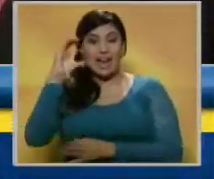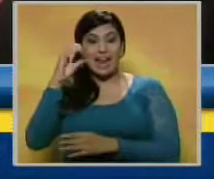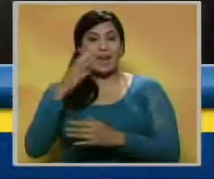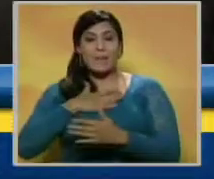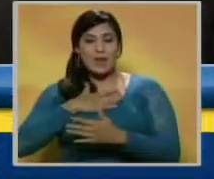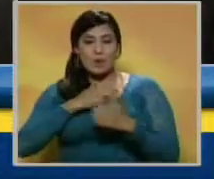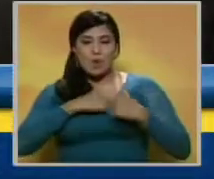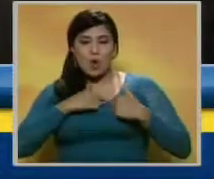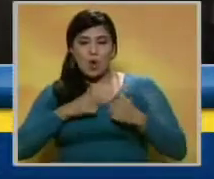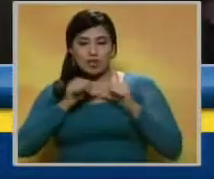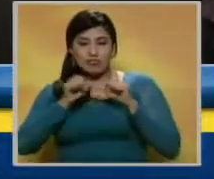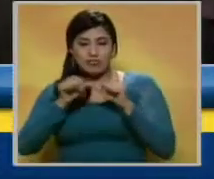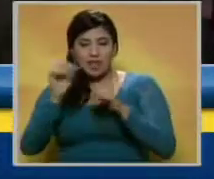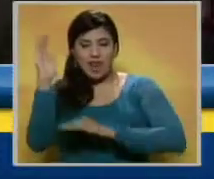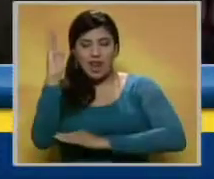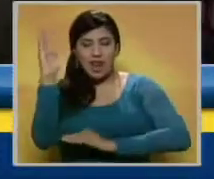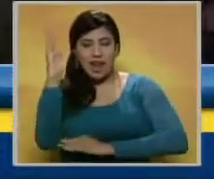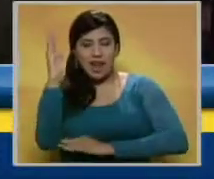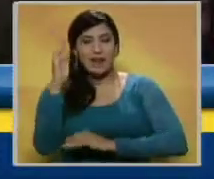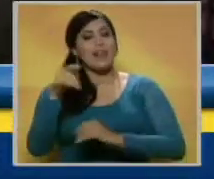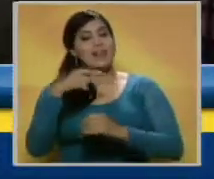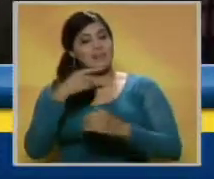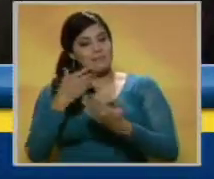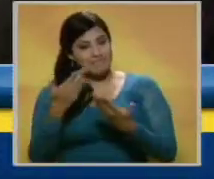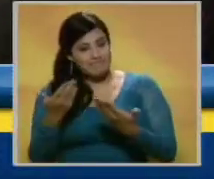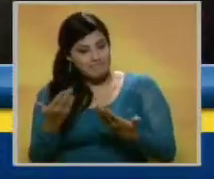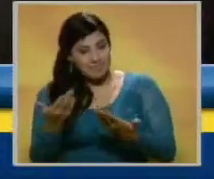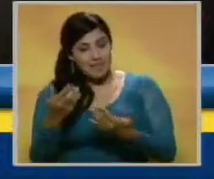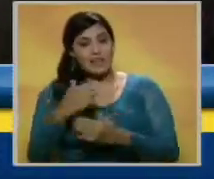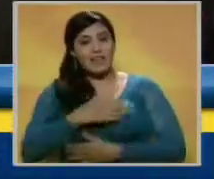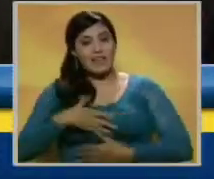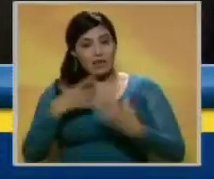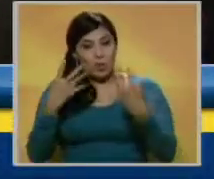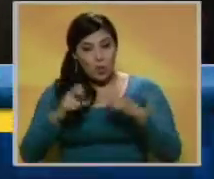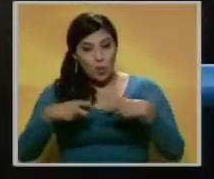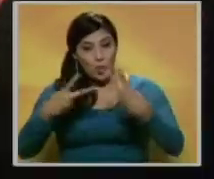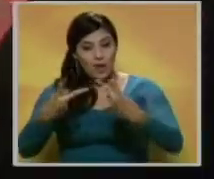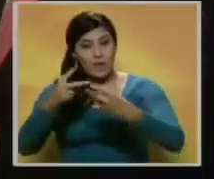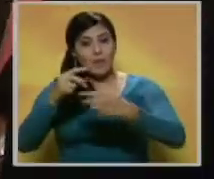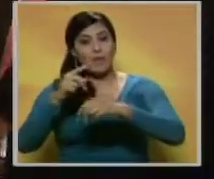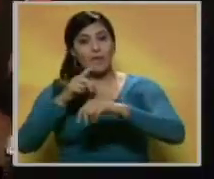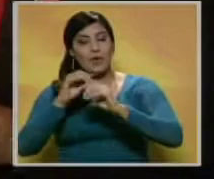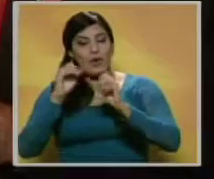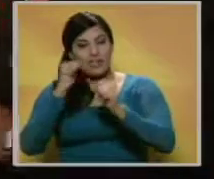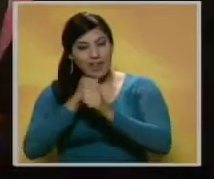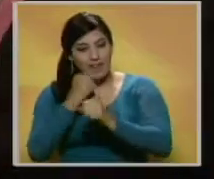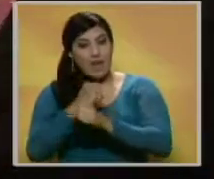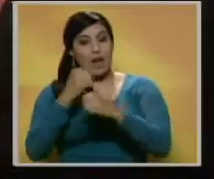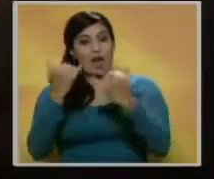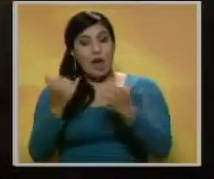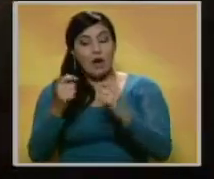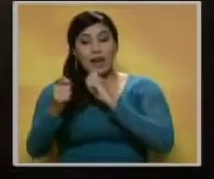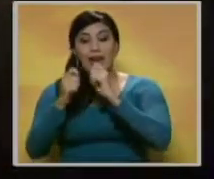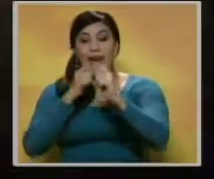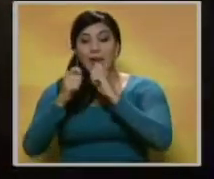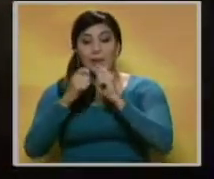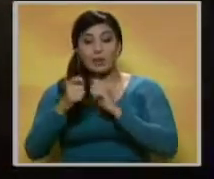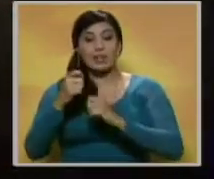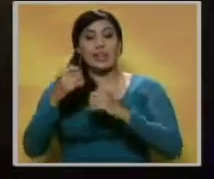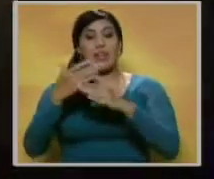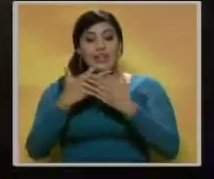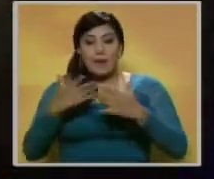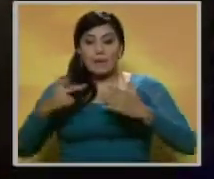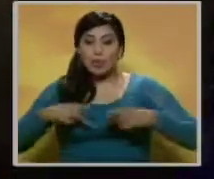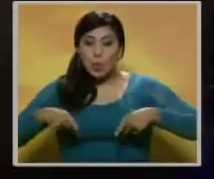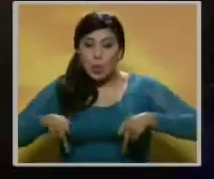Mi corazón sigue en Lara, dispuesta a cumplir una nueva etapa, un nuevo ciclo, ahora como reportera y abierta a todas